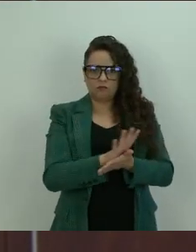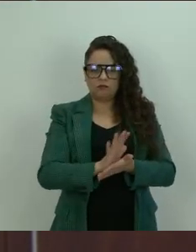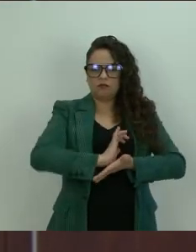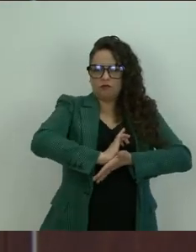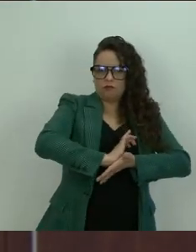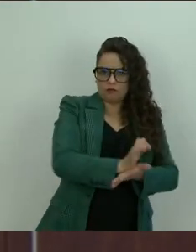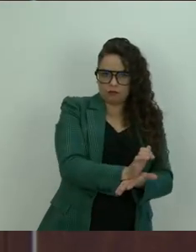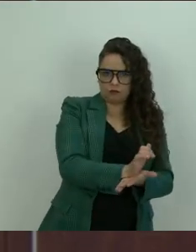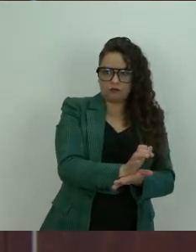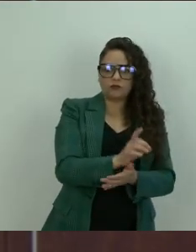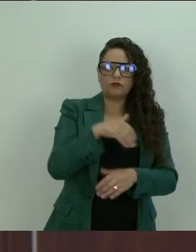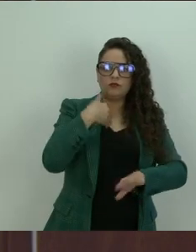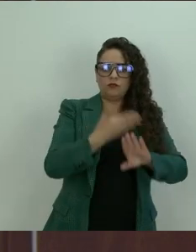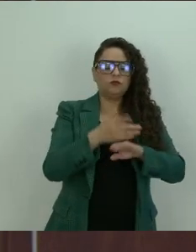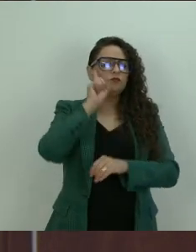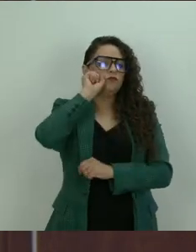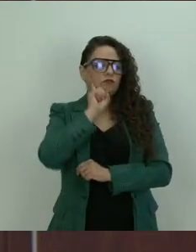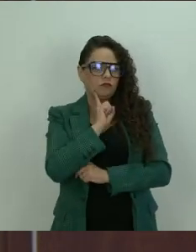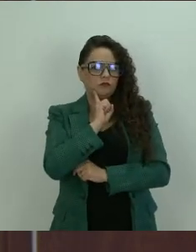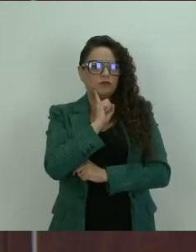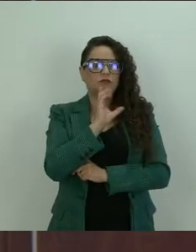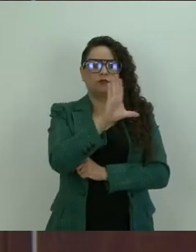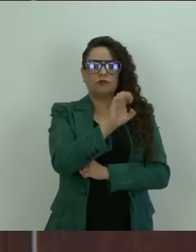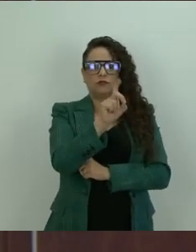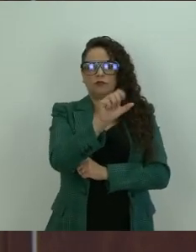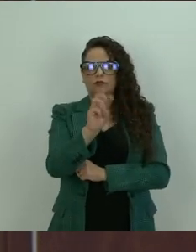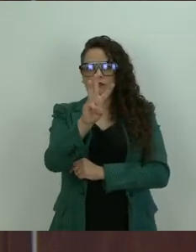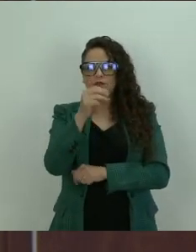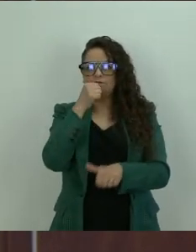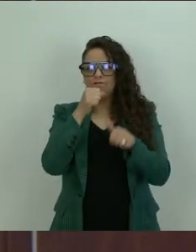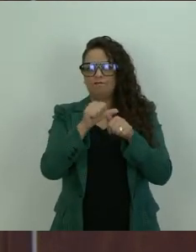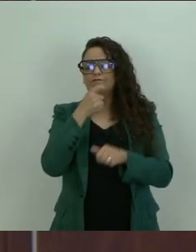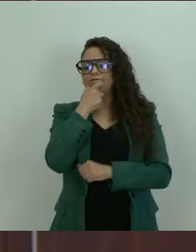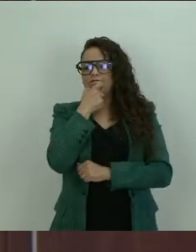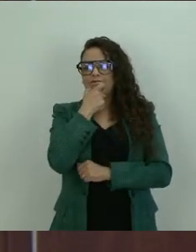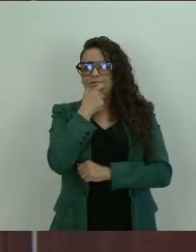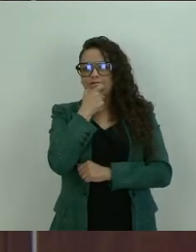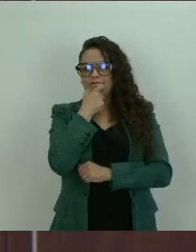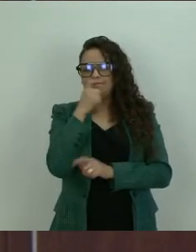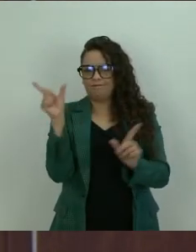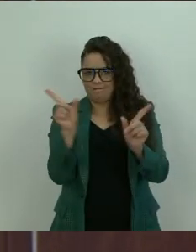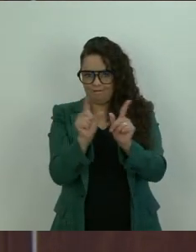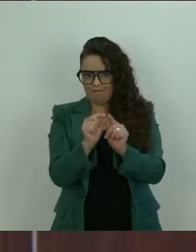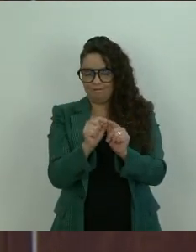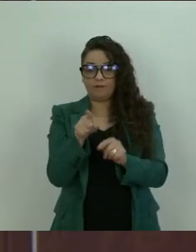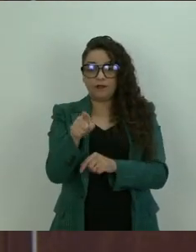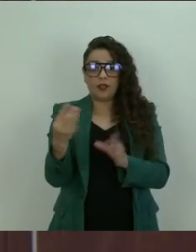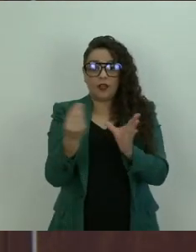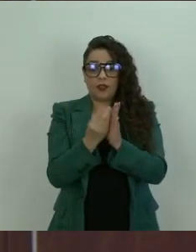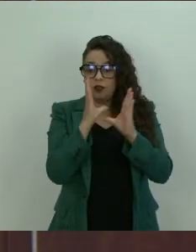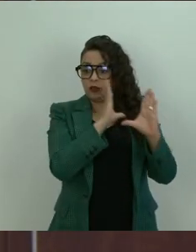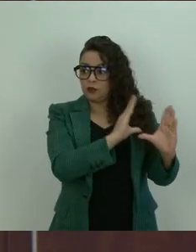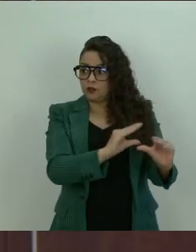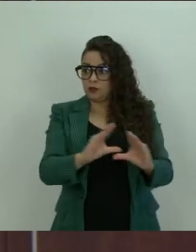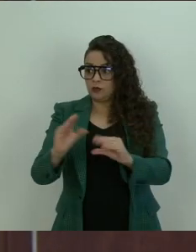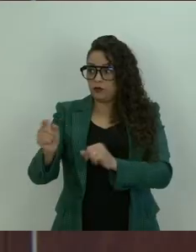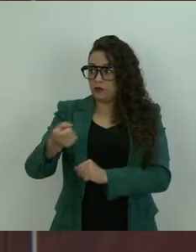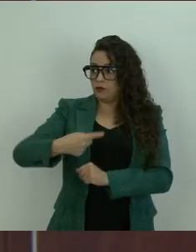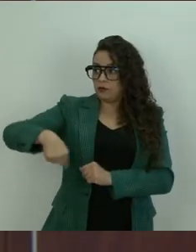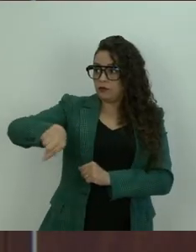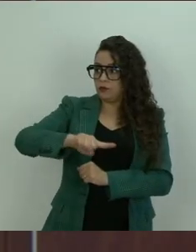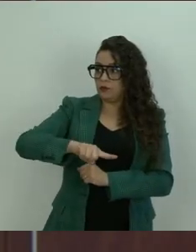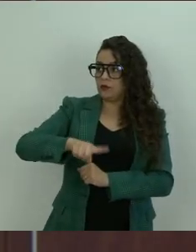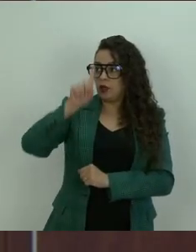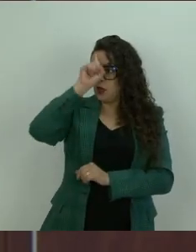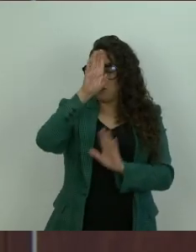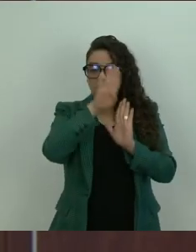Naciones Unidas, CEDAW por sus siglas en inglés. Mediante talleres de capacitación, difundió entre las personas juzgadoras